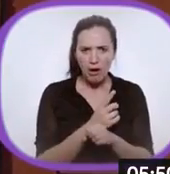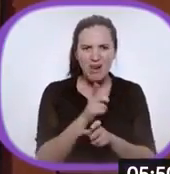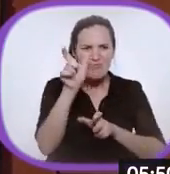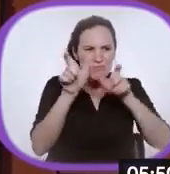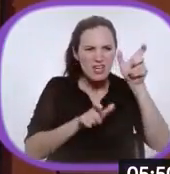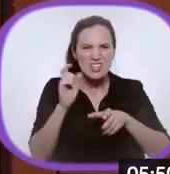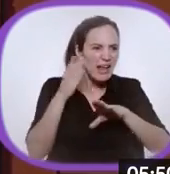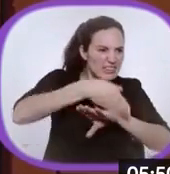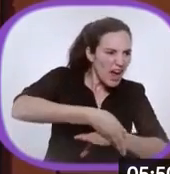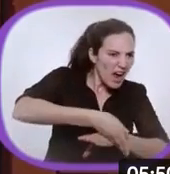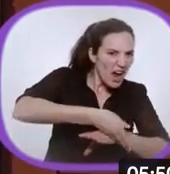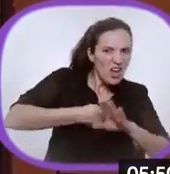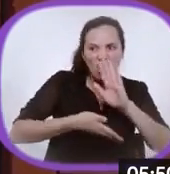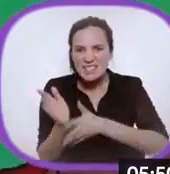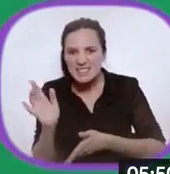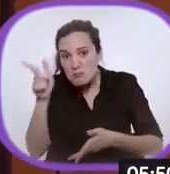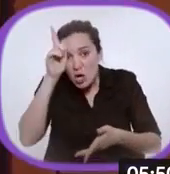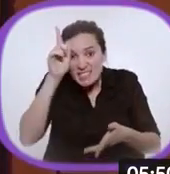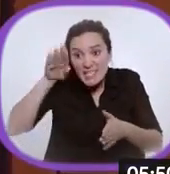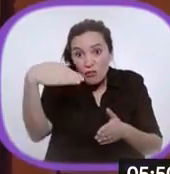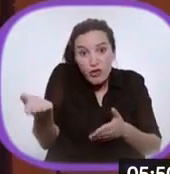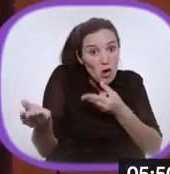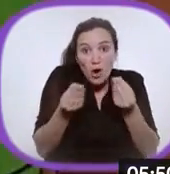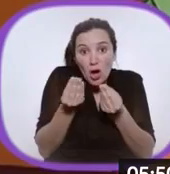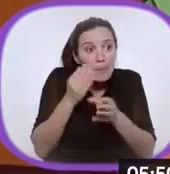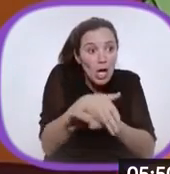está custodiada! ¡A menos!